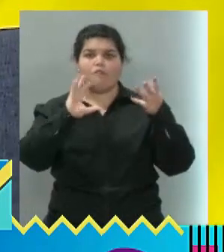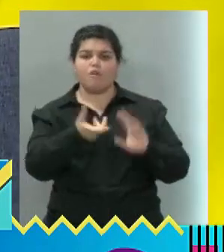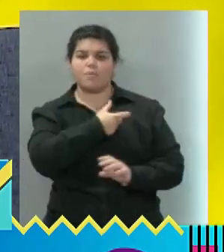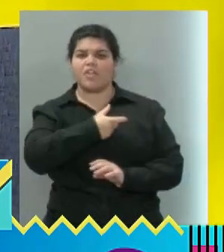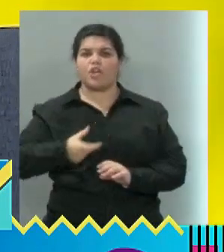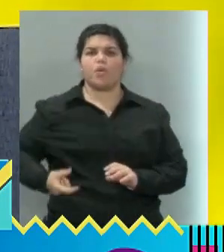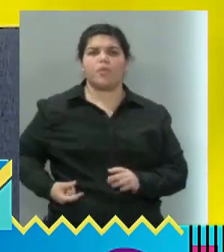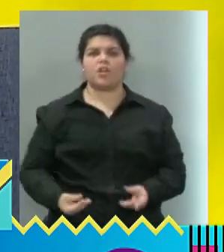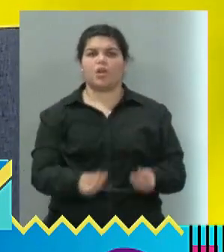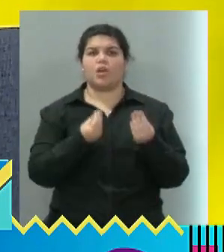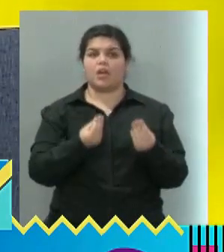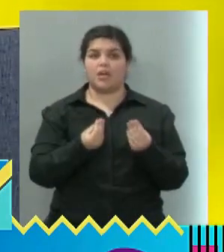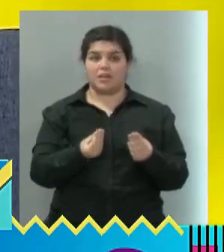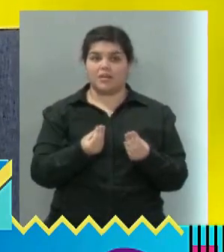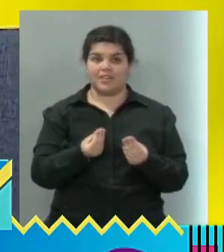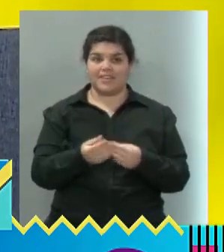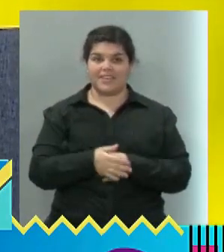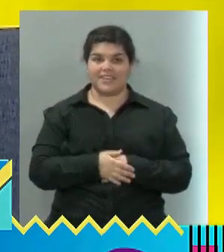tener? Porque esto va a ser el